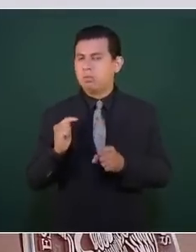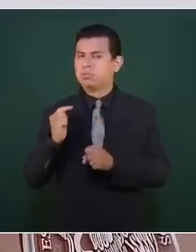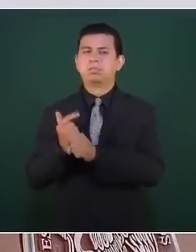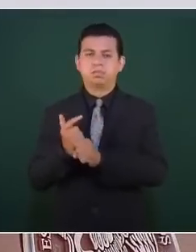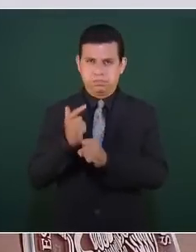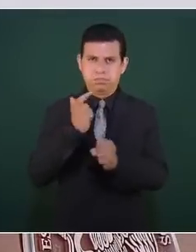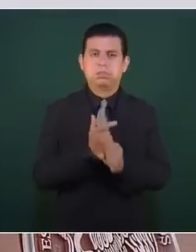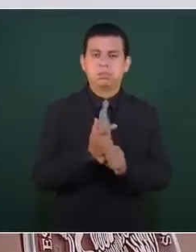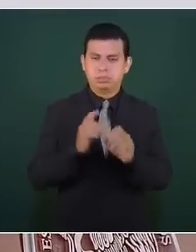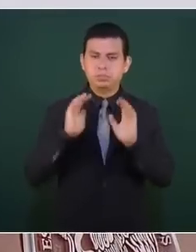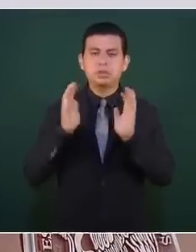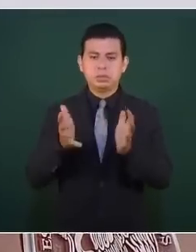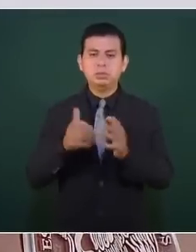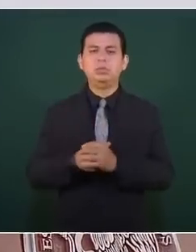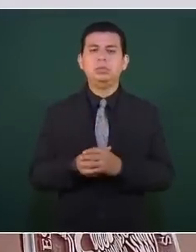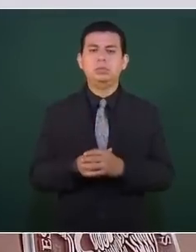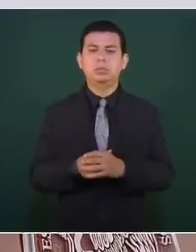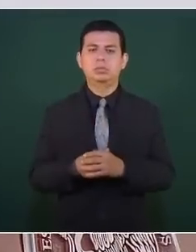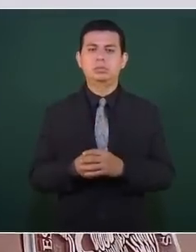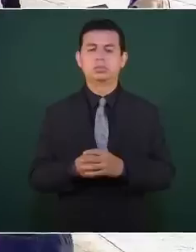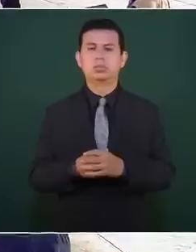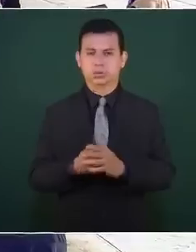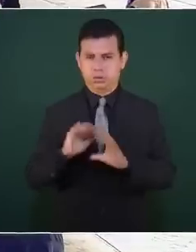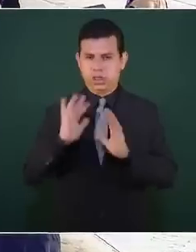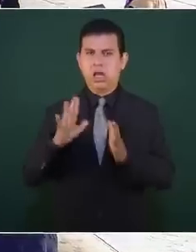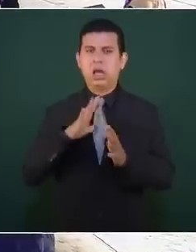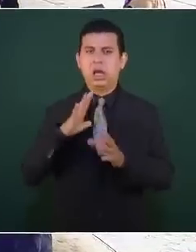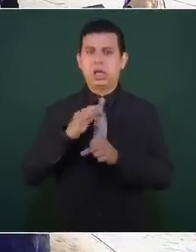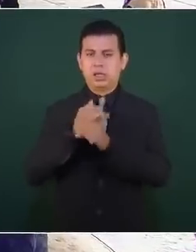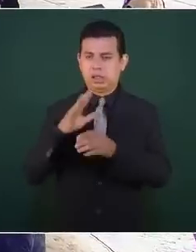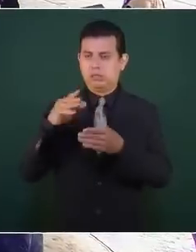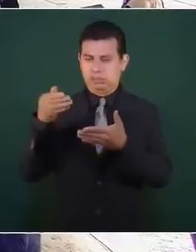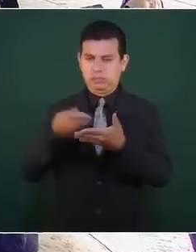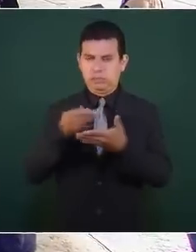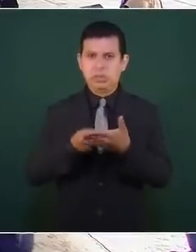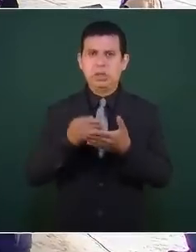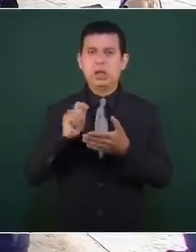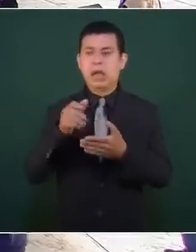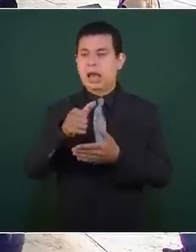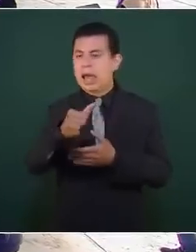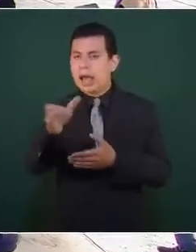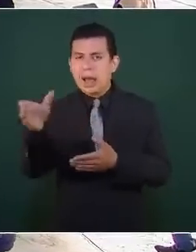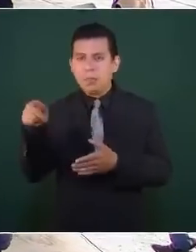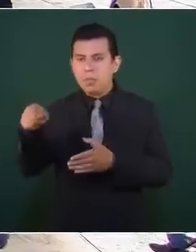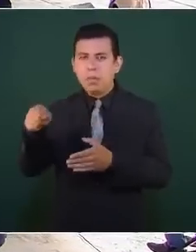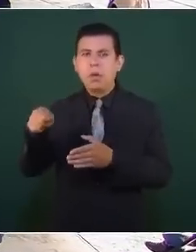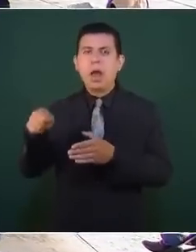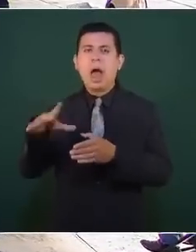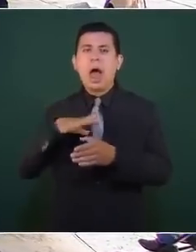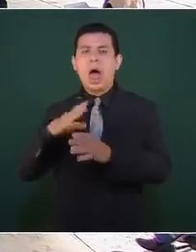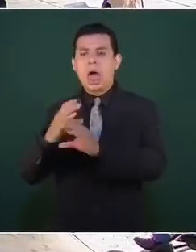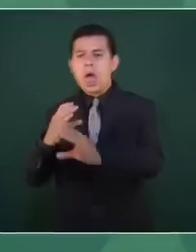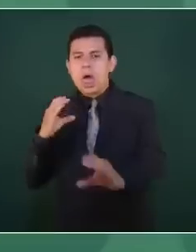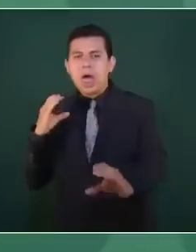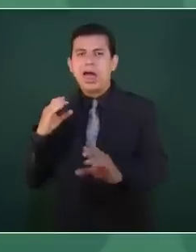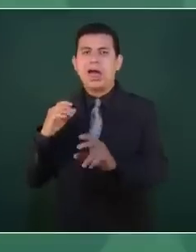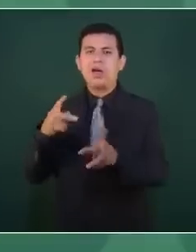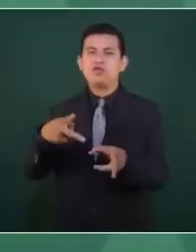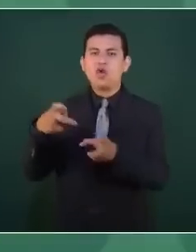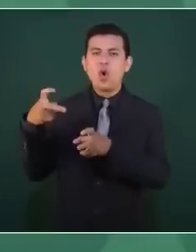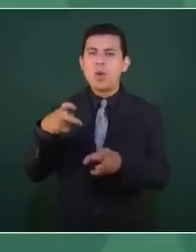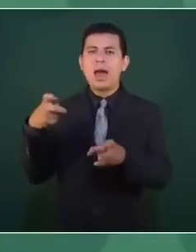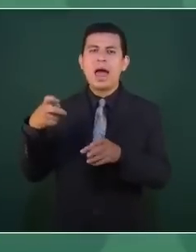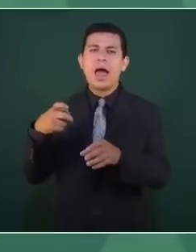Huyendo. Tenemos cierta información de ciertos campos pesqueros sobre la costa de Oaxaca que salen